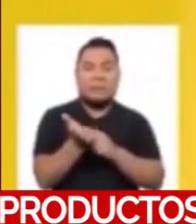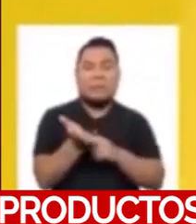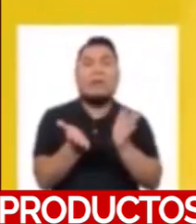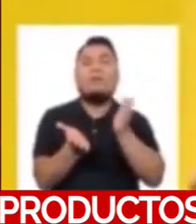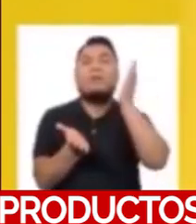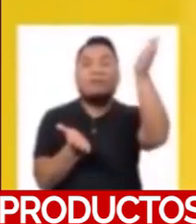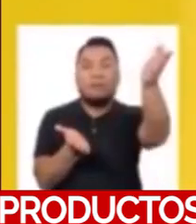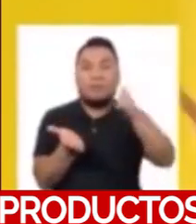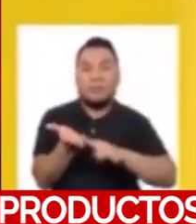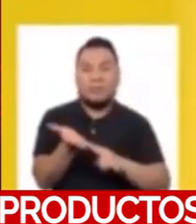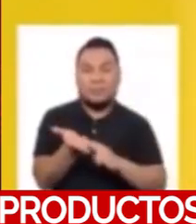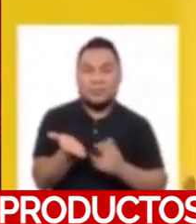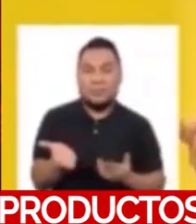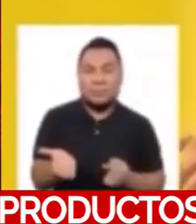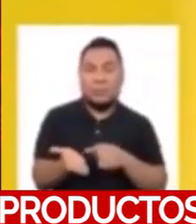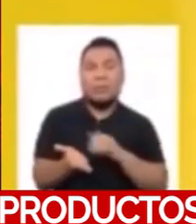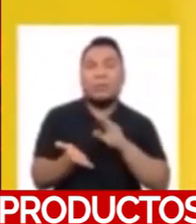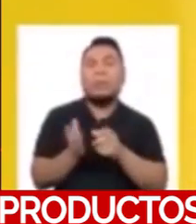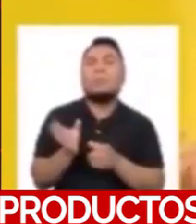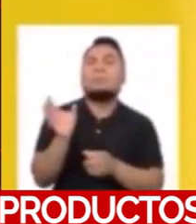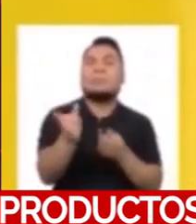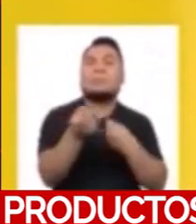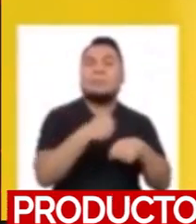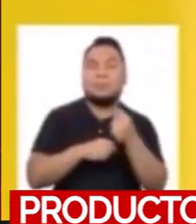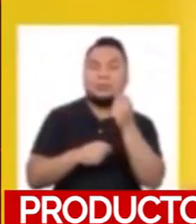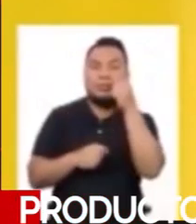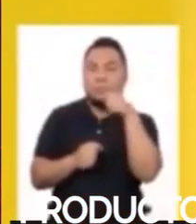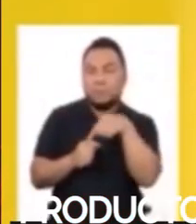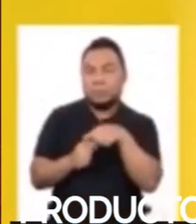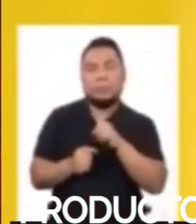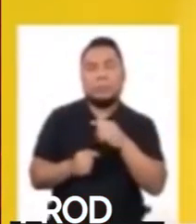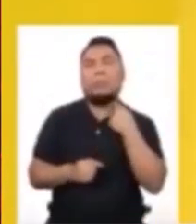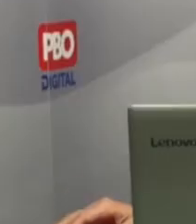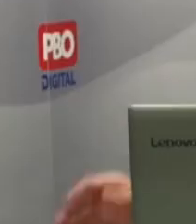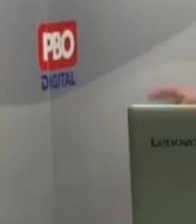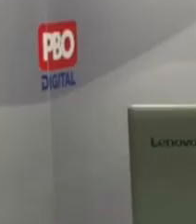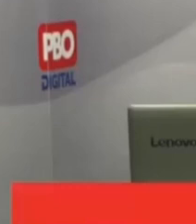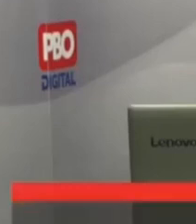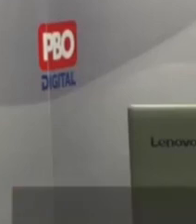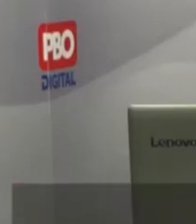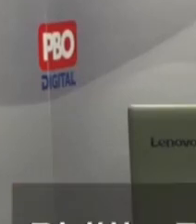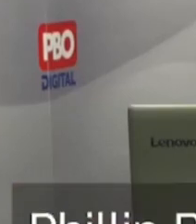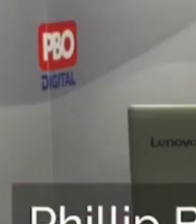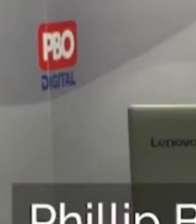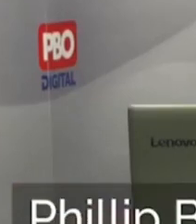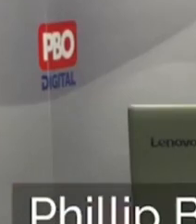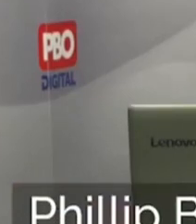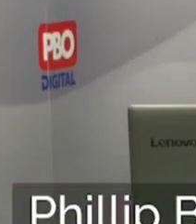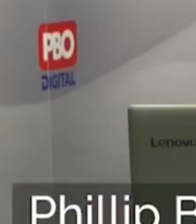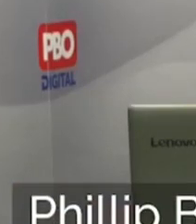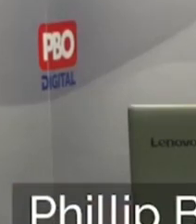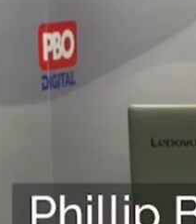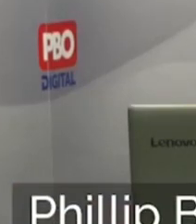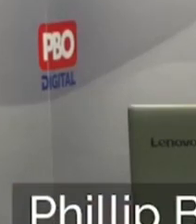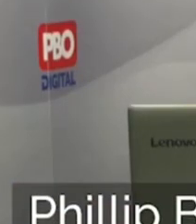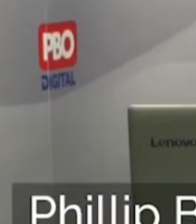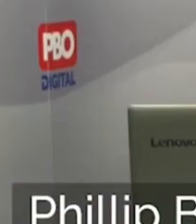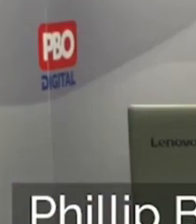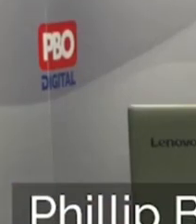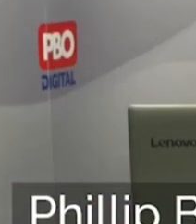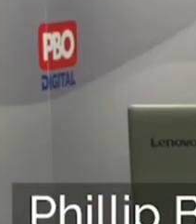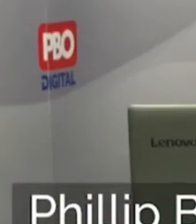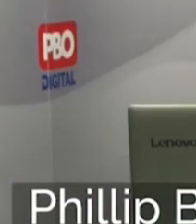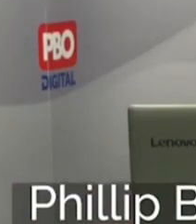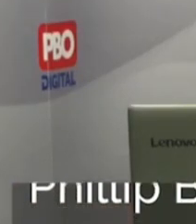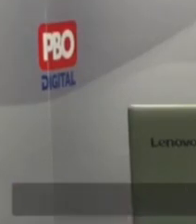fecha supuestamente vigente y sorprenden al público en general y más bien van a atentar contra su salud. Si te gustó este video, ya sabes, dale